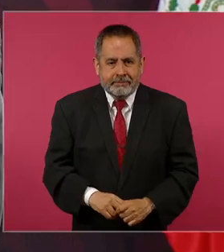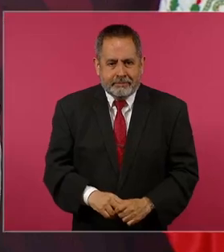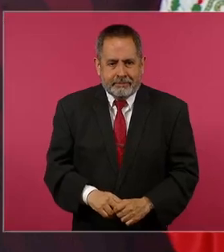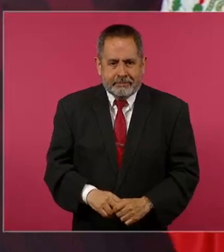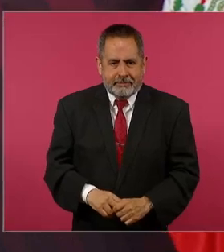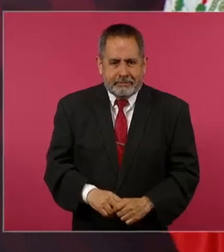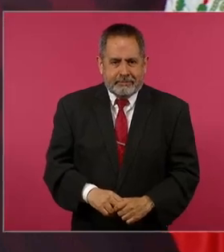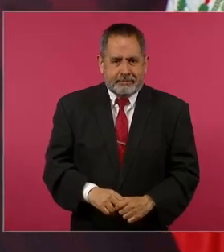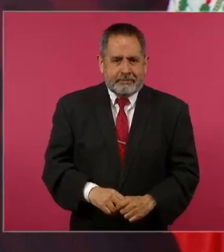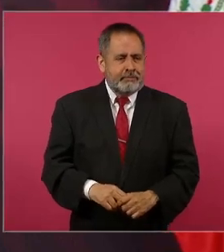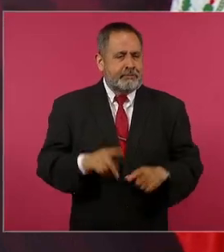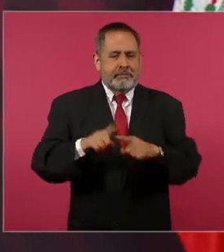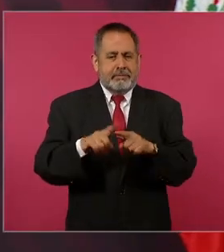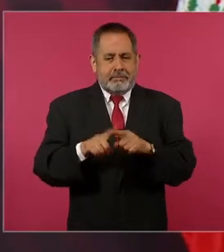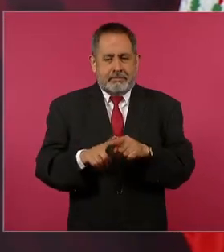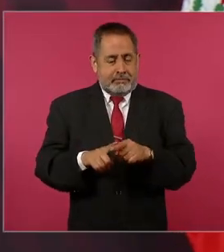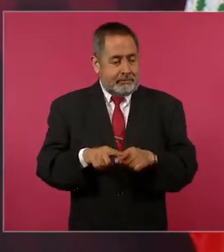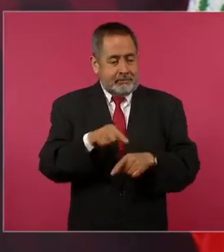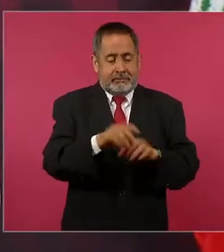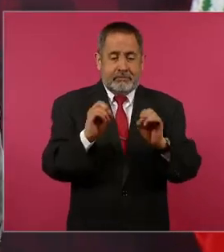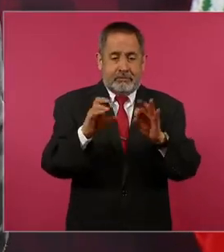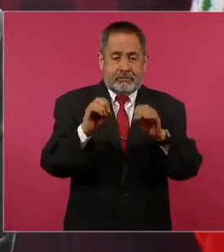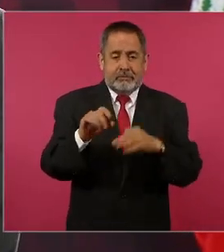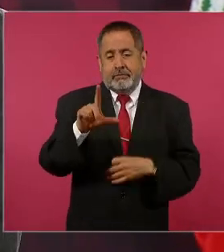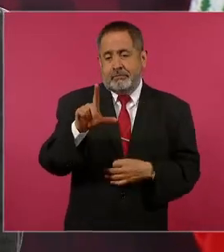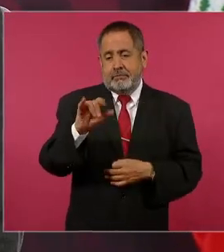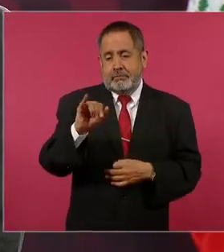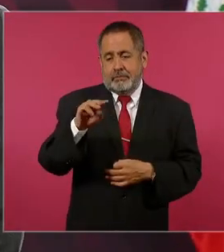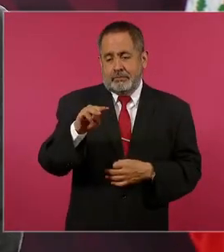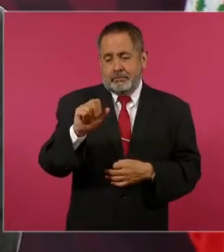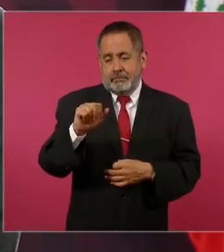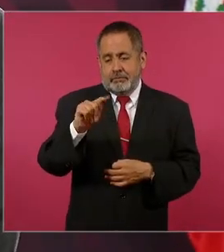¿A quienes recibía Limantur?